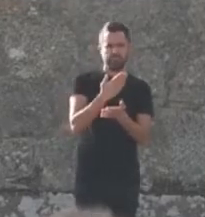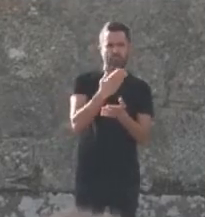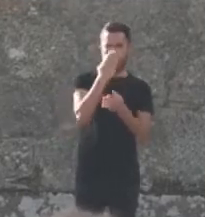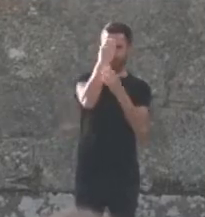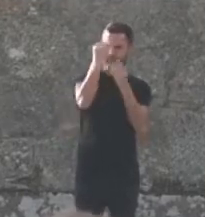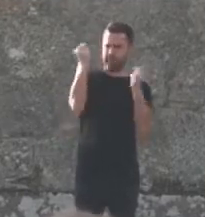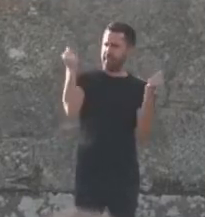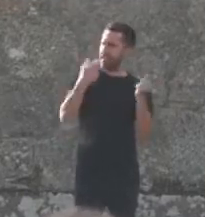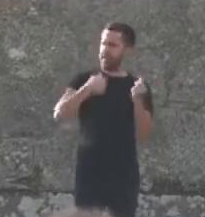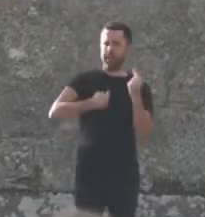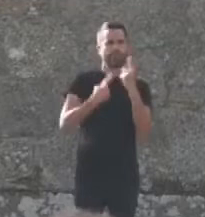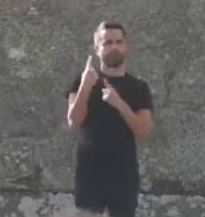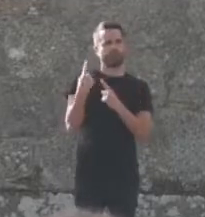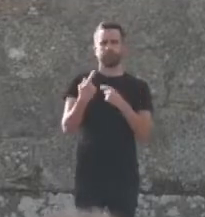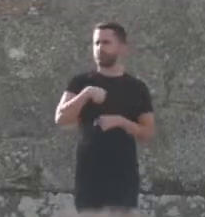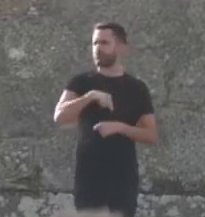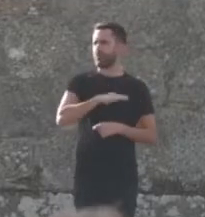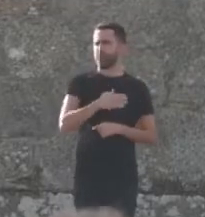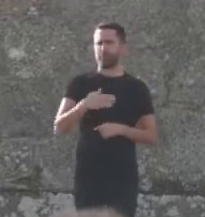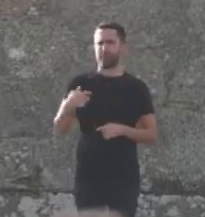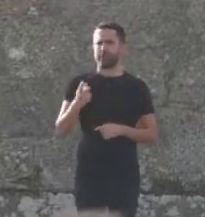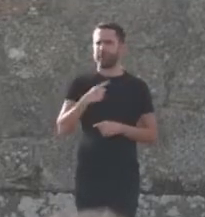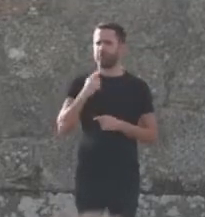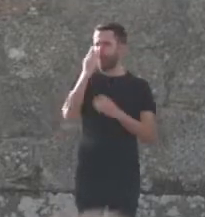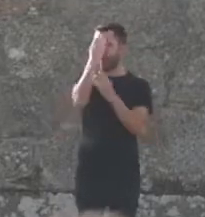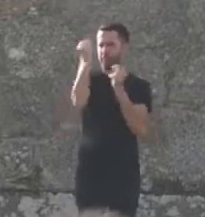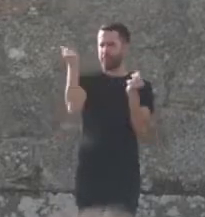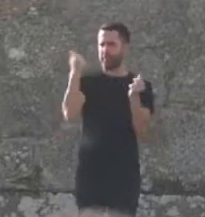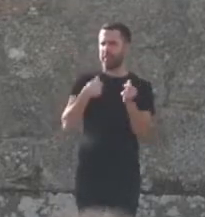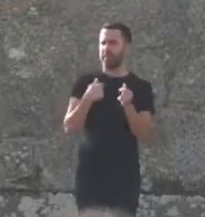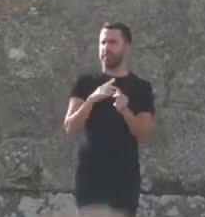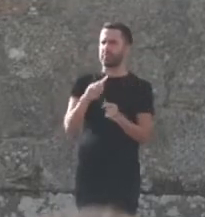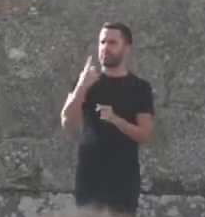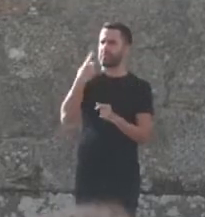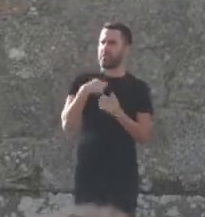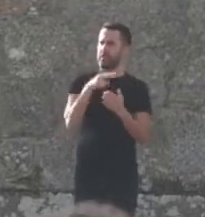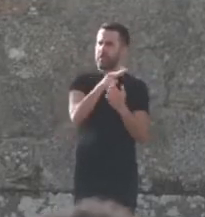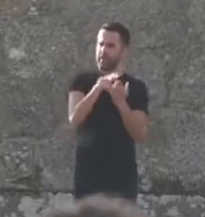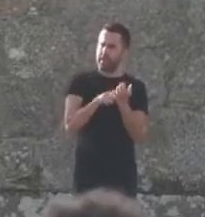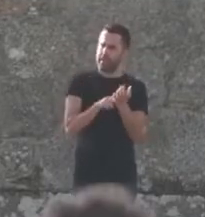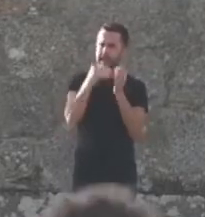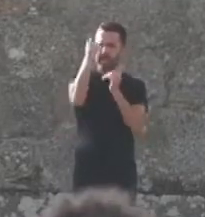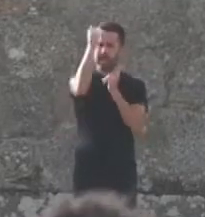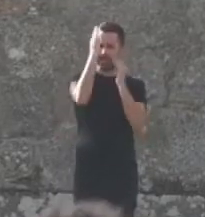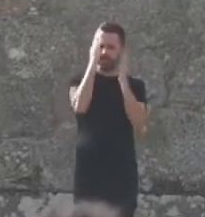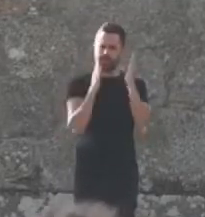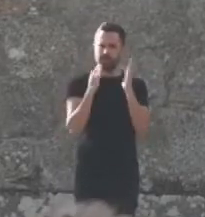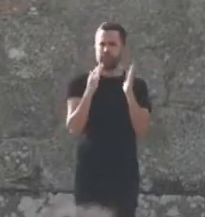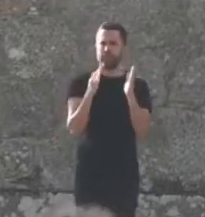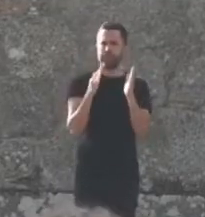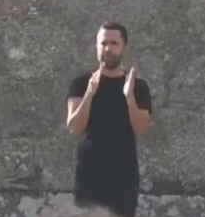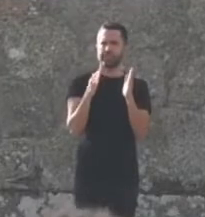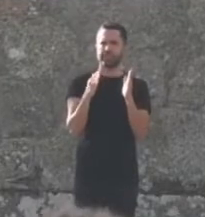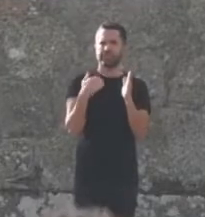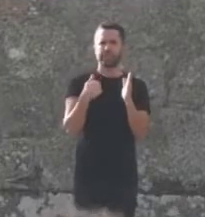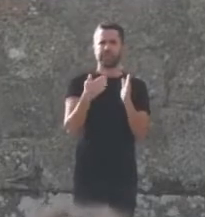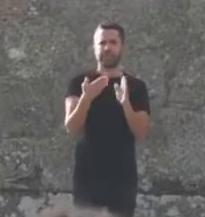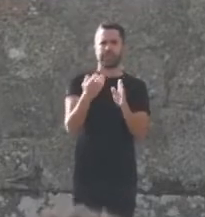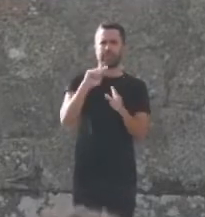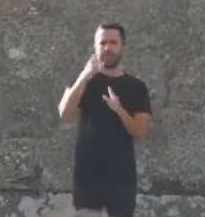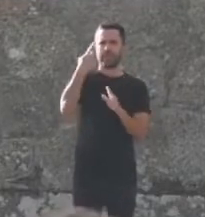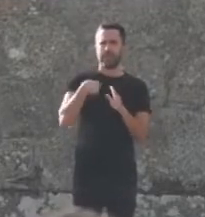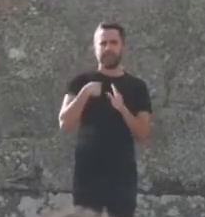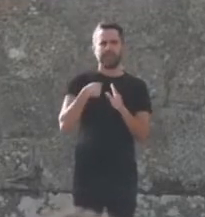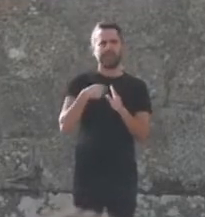polo menos que non queremos pasar as páxinas sen antes lelas con atención, sen antes entendelas e sen